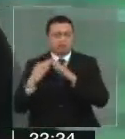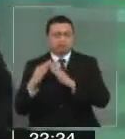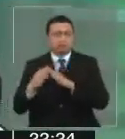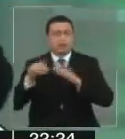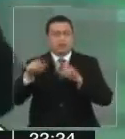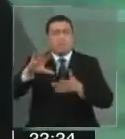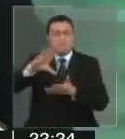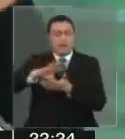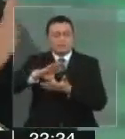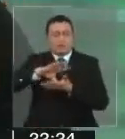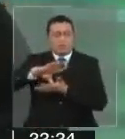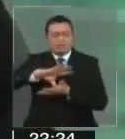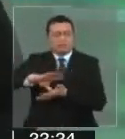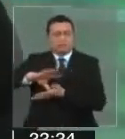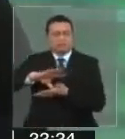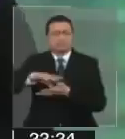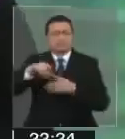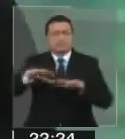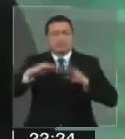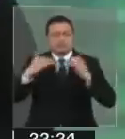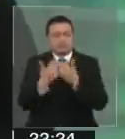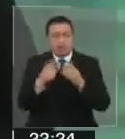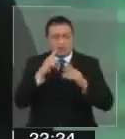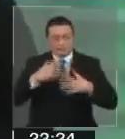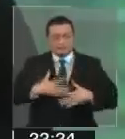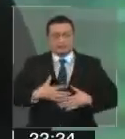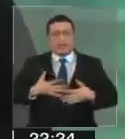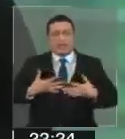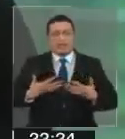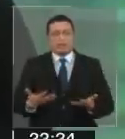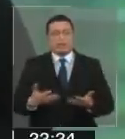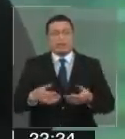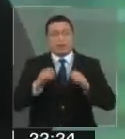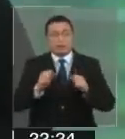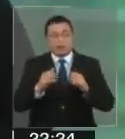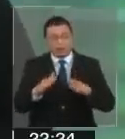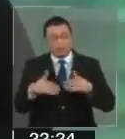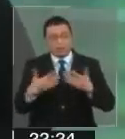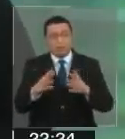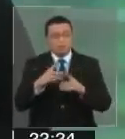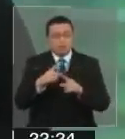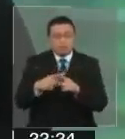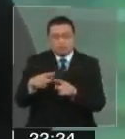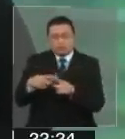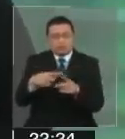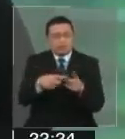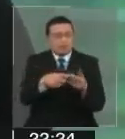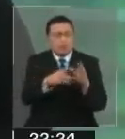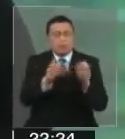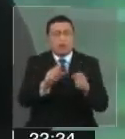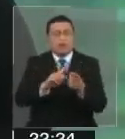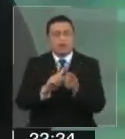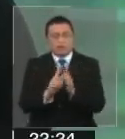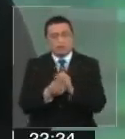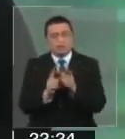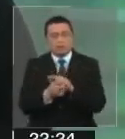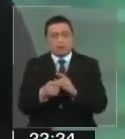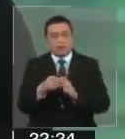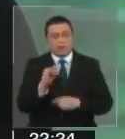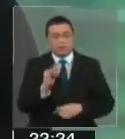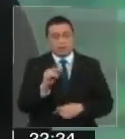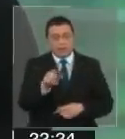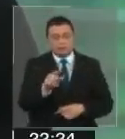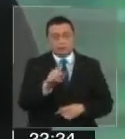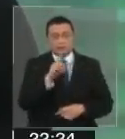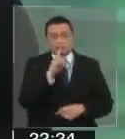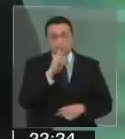tú dejas que se exprese. Puede producir tantos cambios. Y eso es el